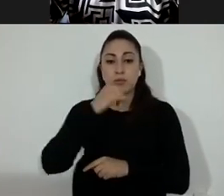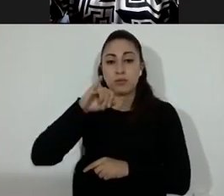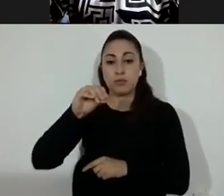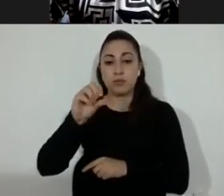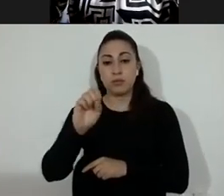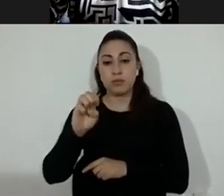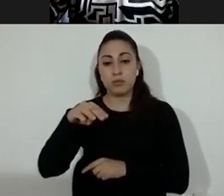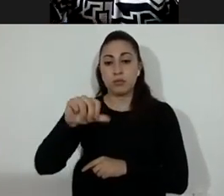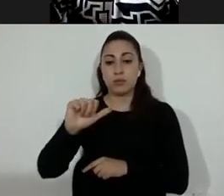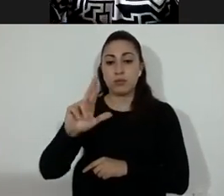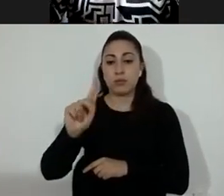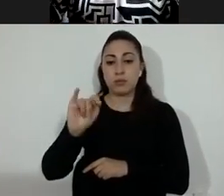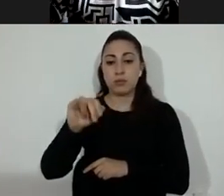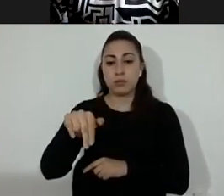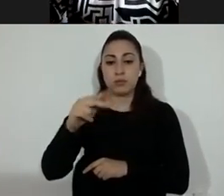Padilla Sánchez.